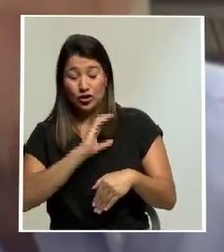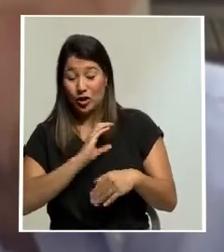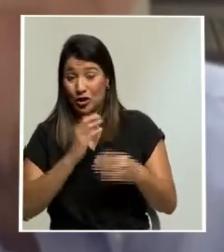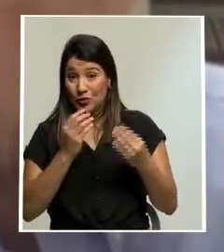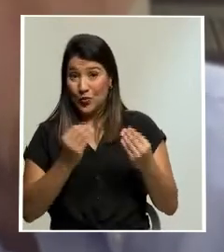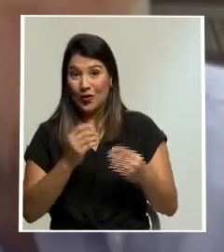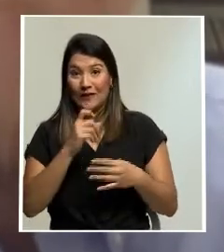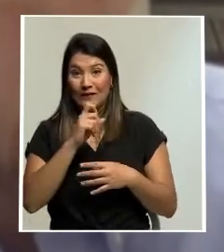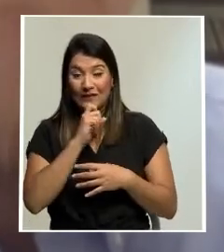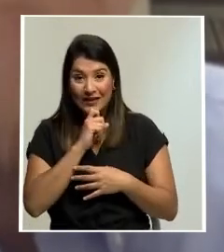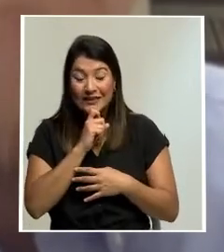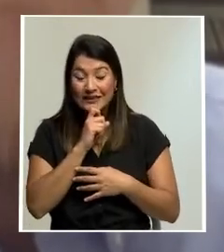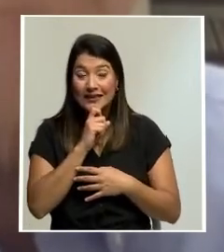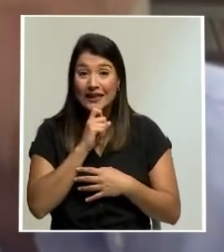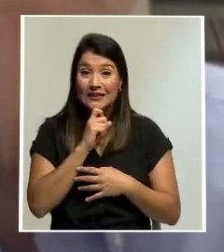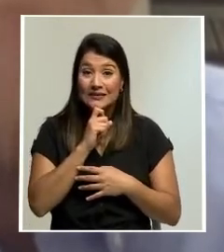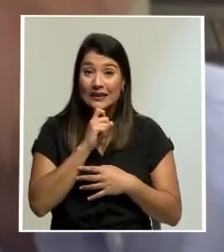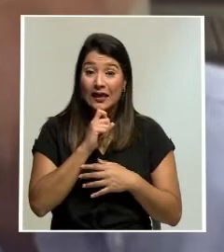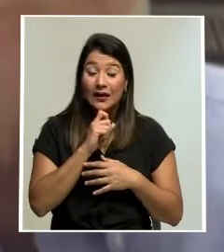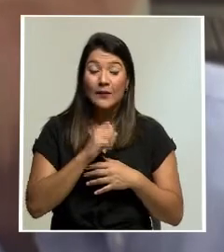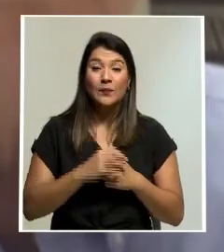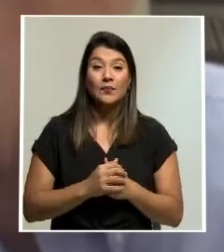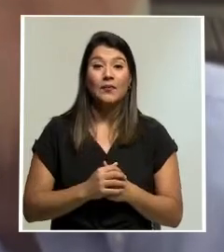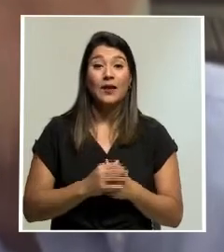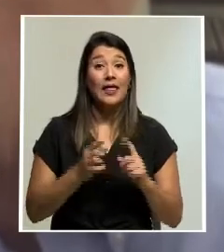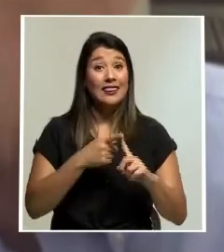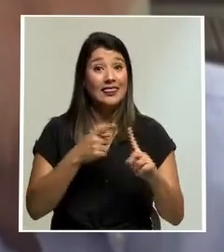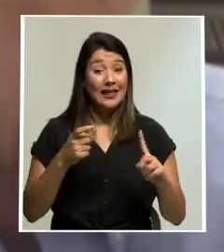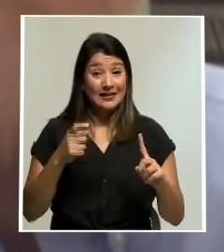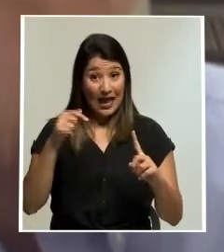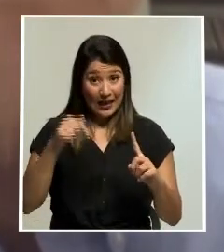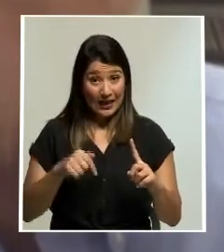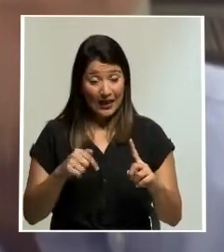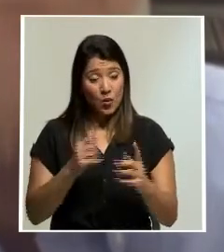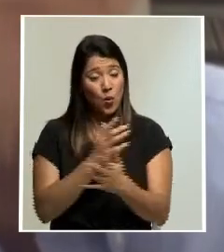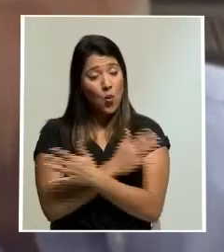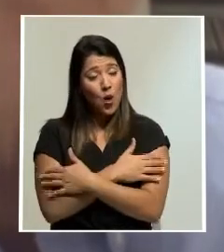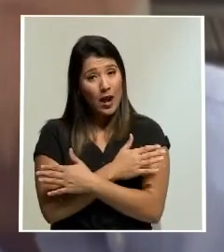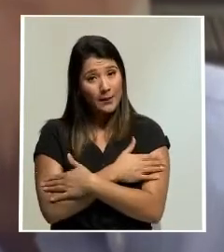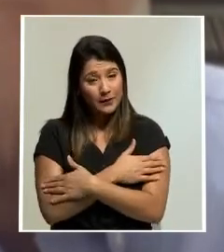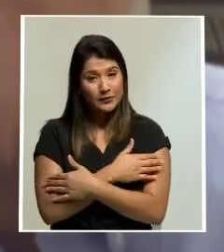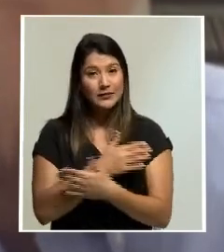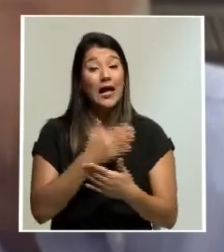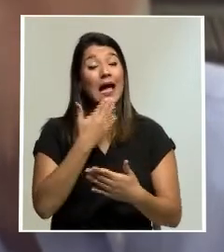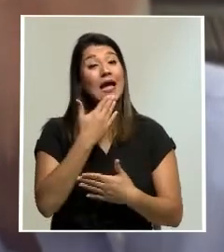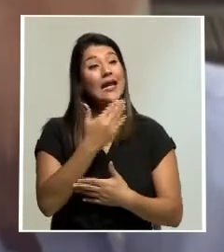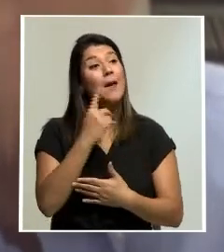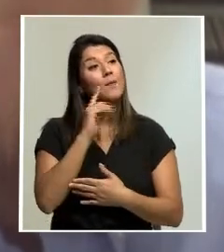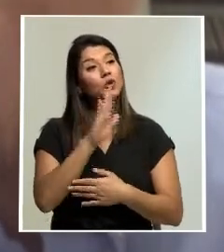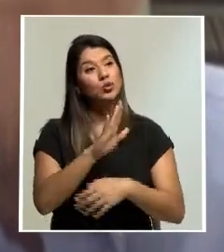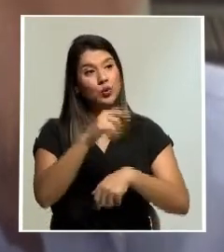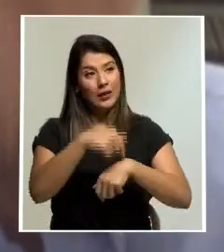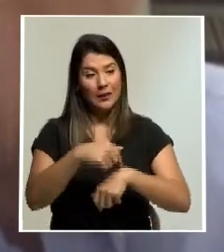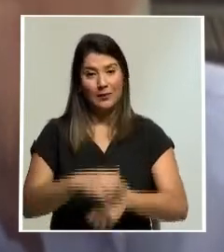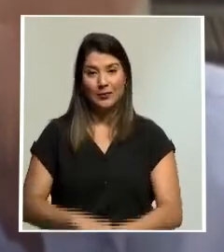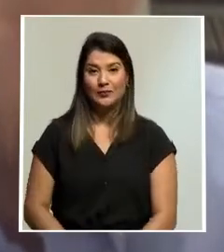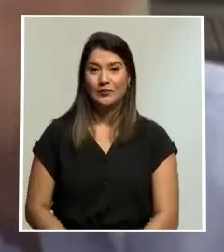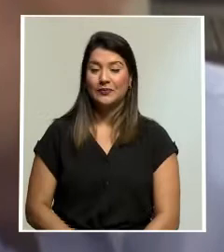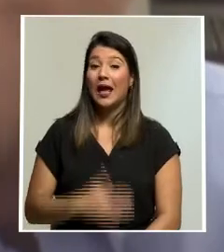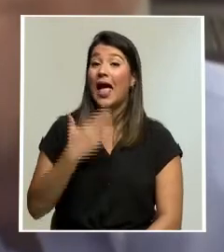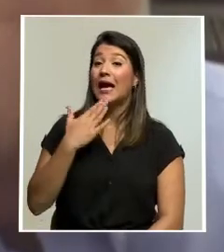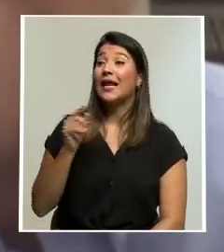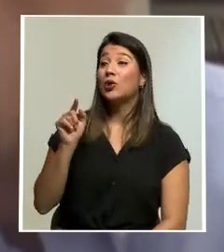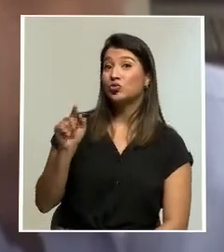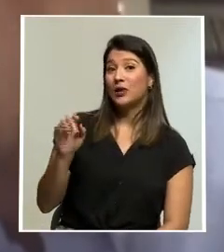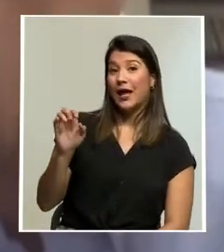adversas que se pueden plantear. Desde aquí, un enorme abrazo, Carlos Fernando. Gracias por tu tiempo. Gracias a